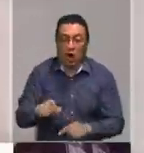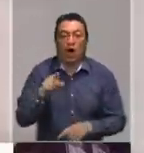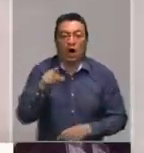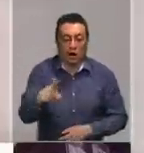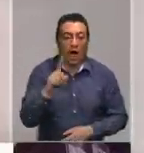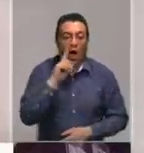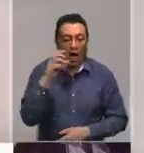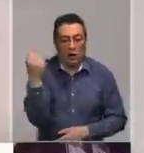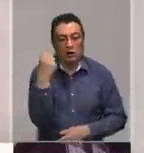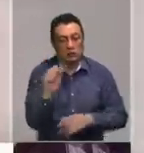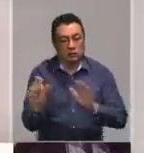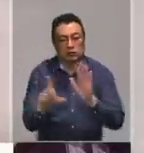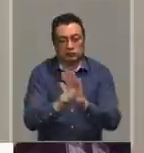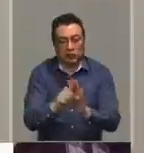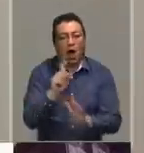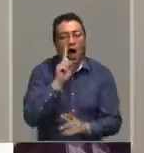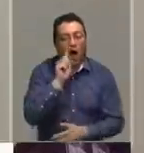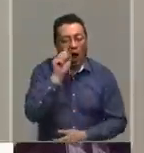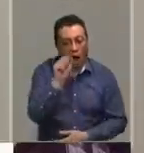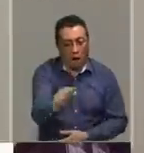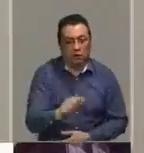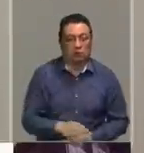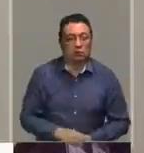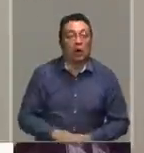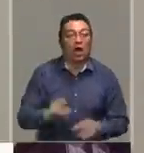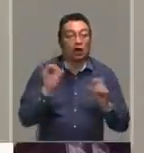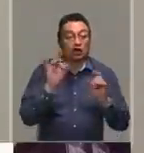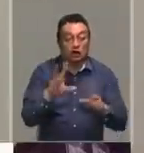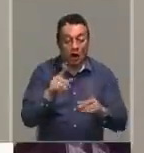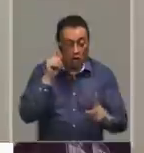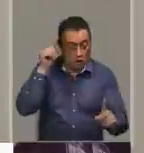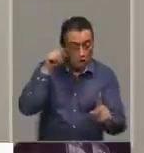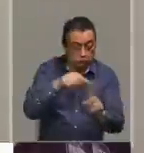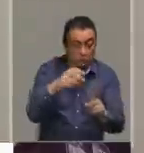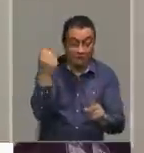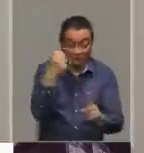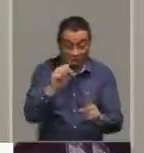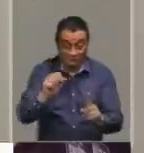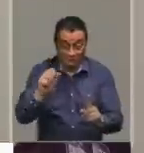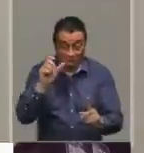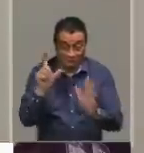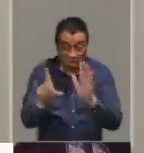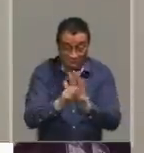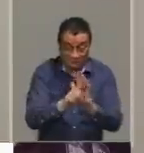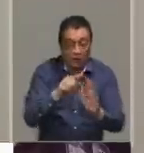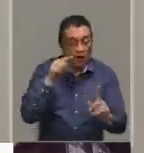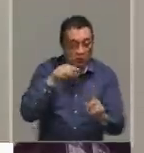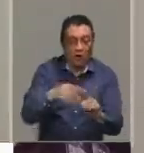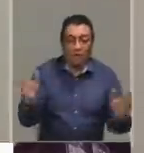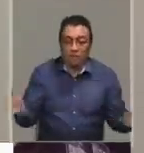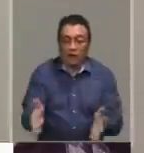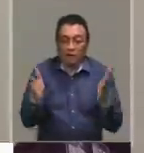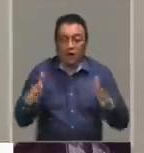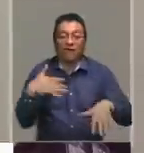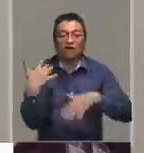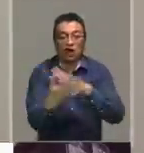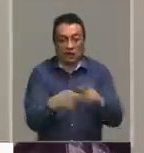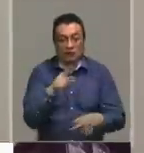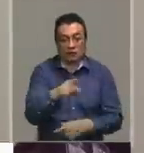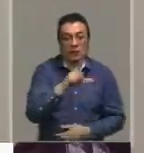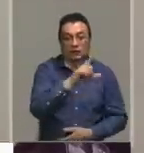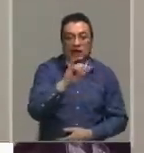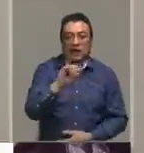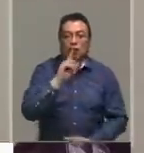de delitos derechamente. Solo se persigue a la gente que comete delitos y que promueve la violencia, como en este caso el señor